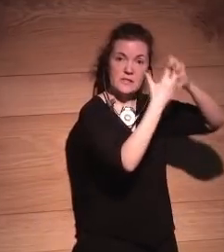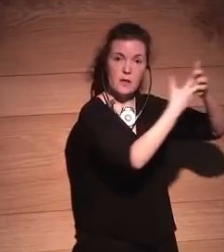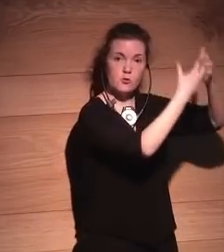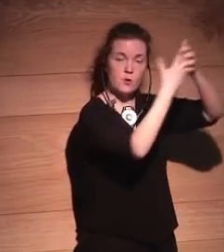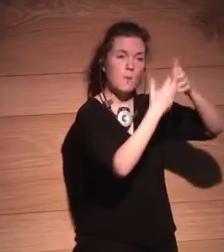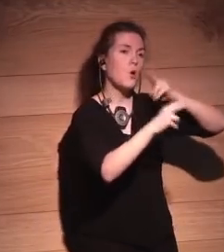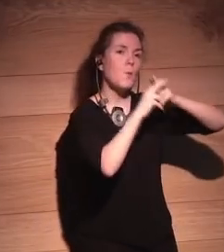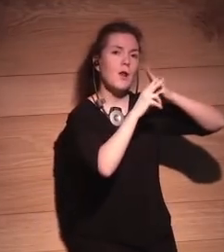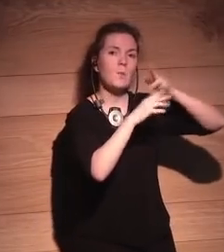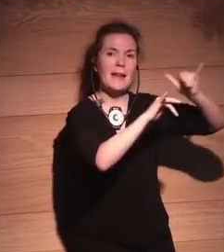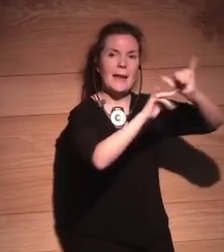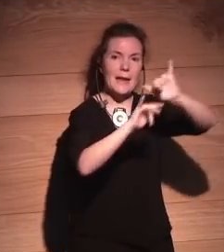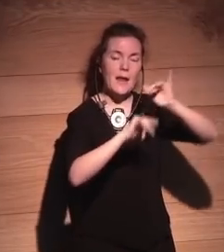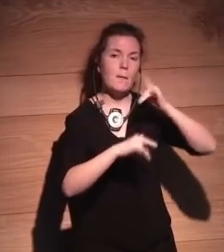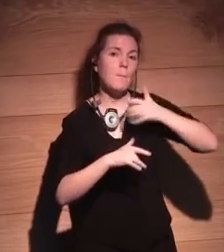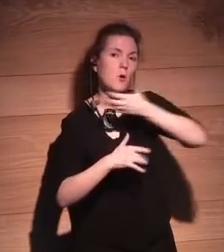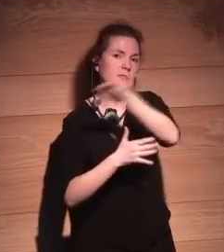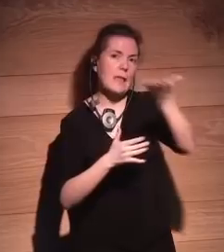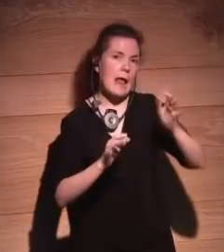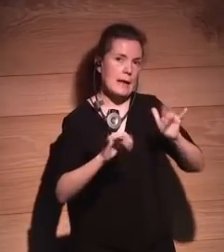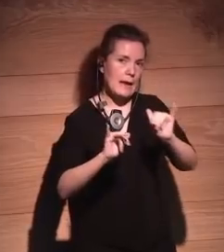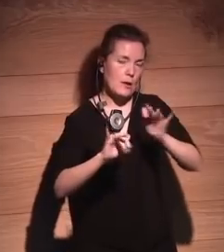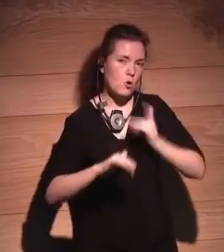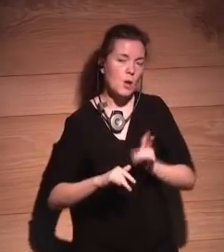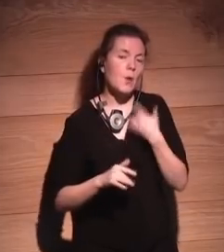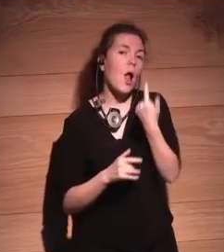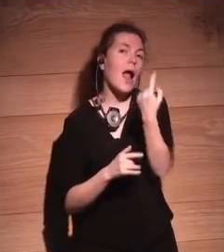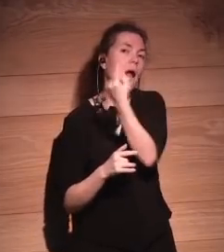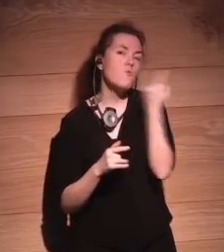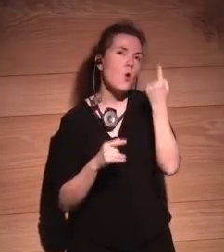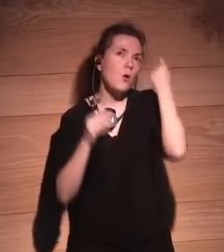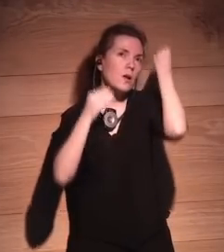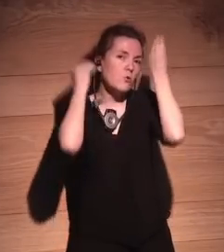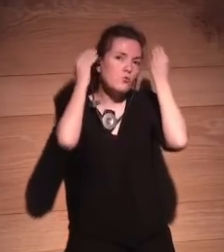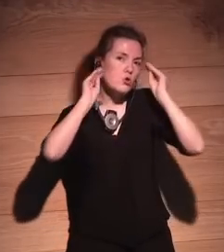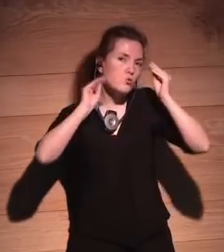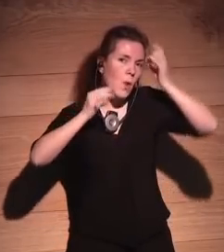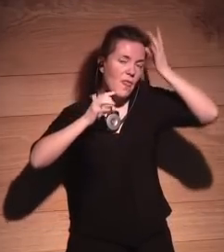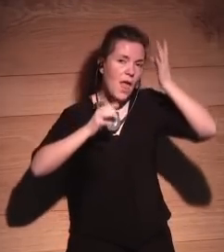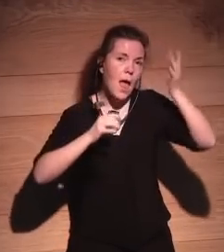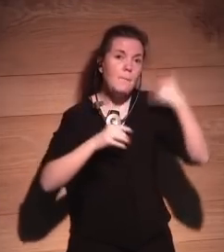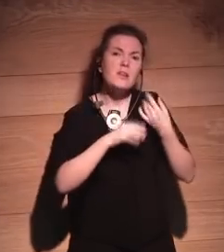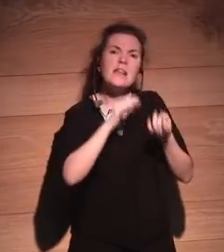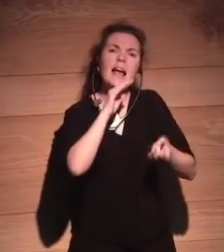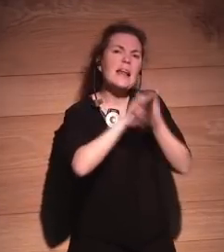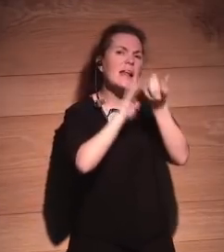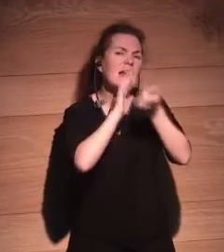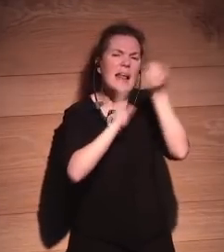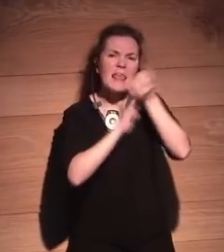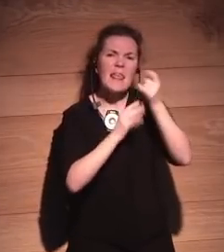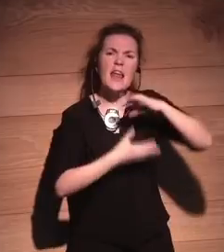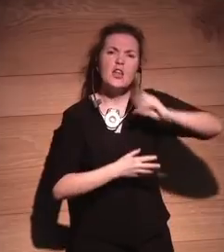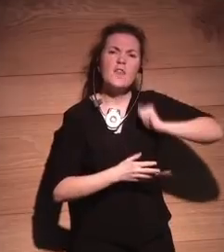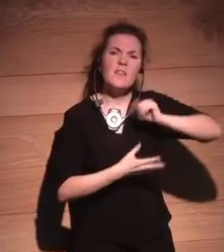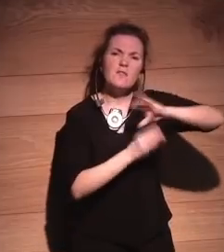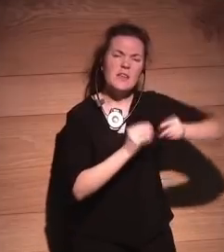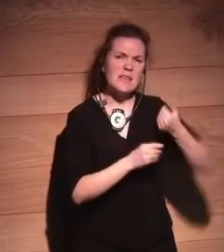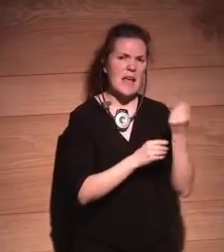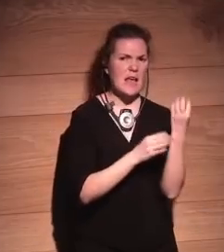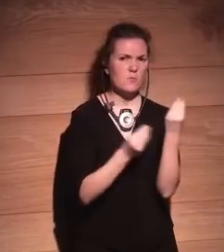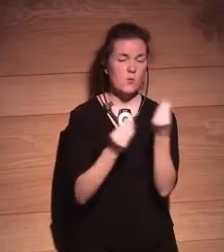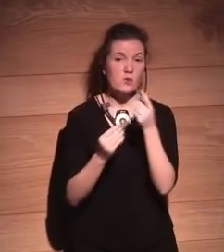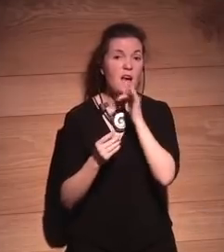a nadie y molestar a nadie aquí. Pero vamos, cada uno que se haga sus conclusiones. Pero está lleno de creadores de fake news, con una diferencia, que ni siquiera las